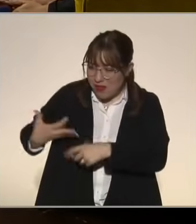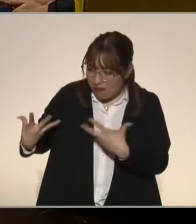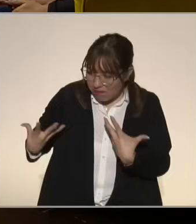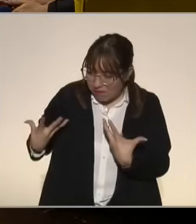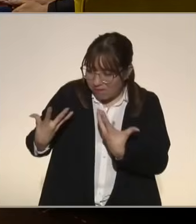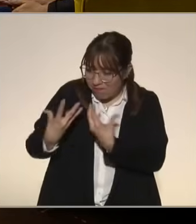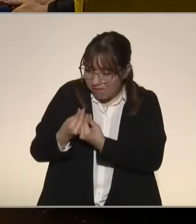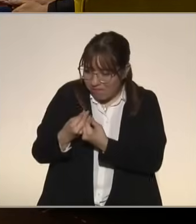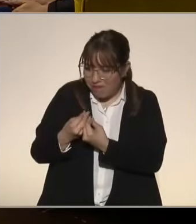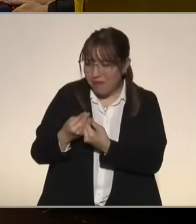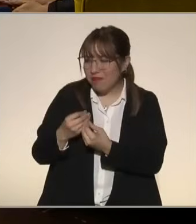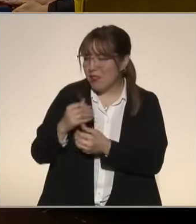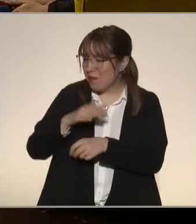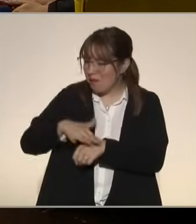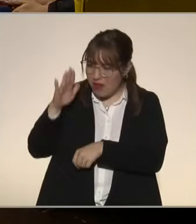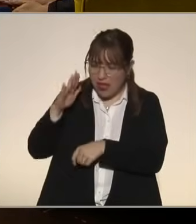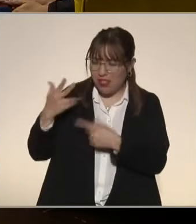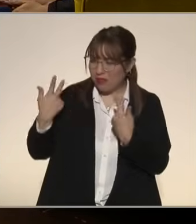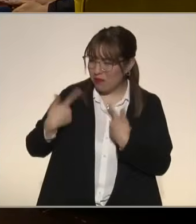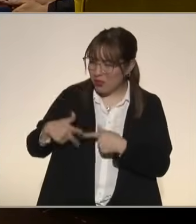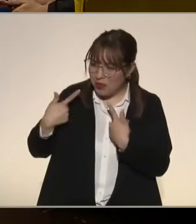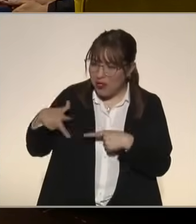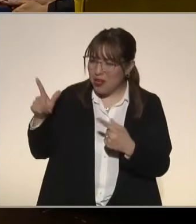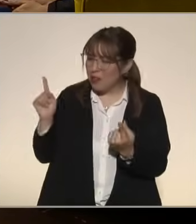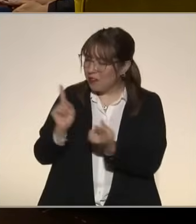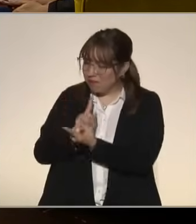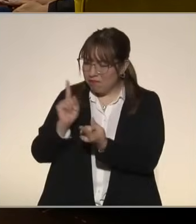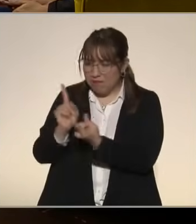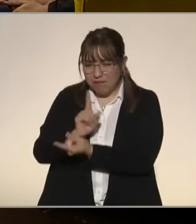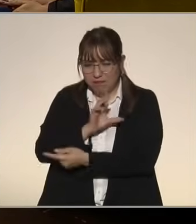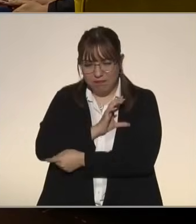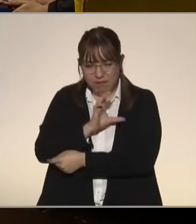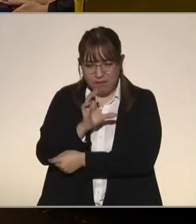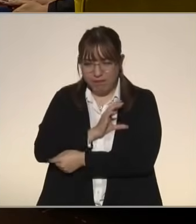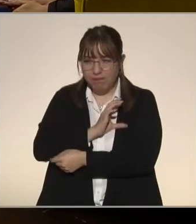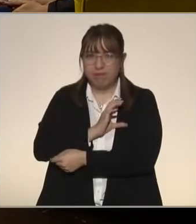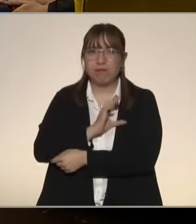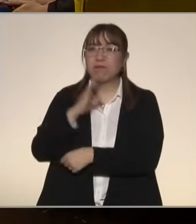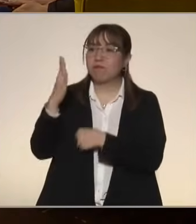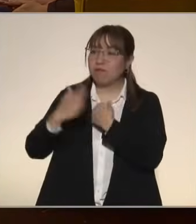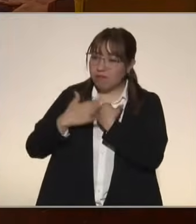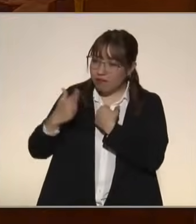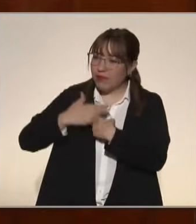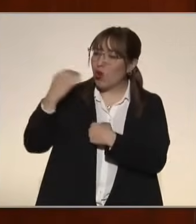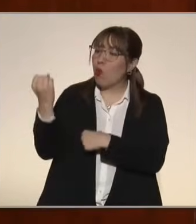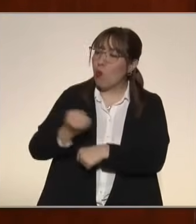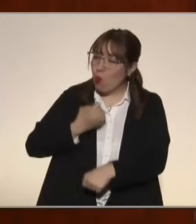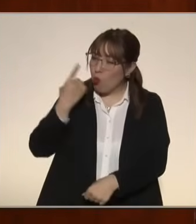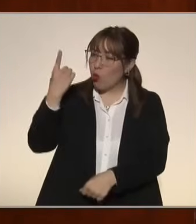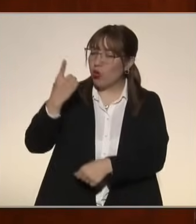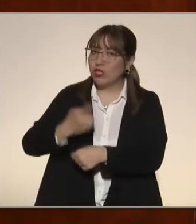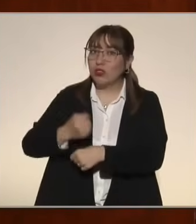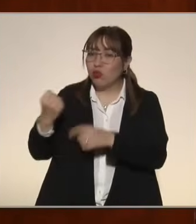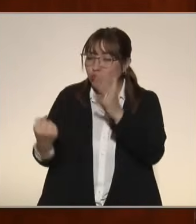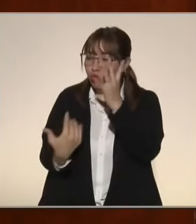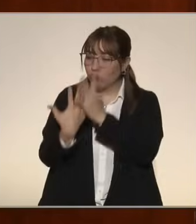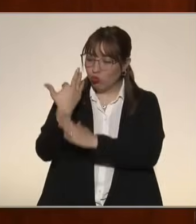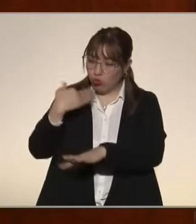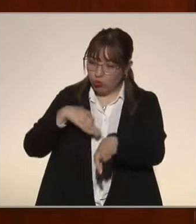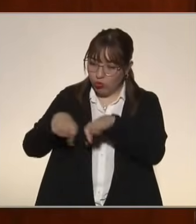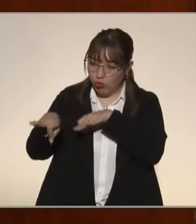convivo. Tengo 2 oportunidades más de buscar un buen trabajo. Tengo